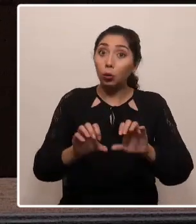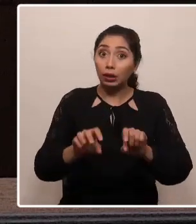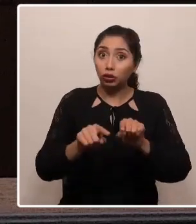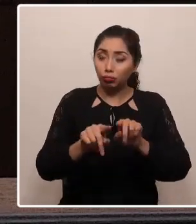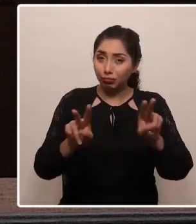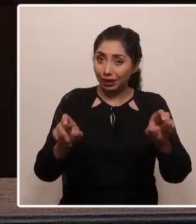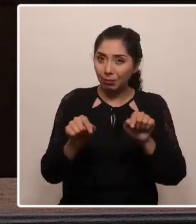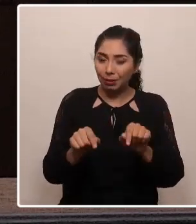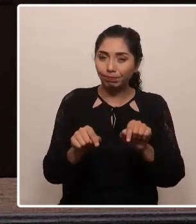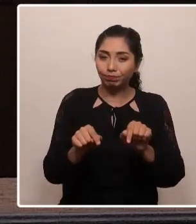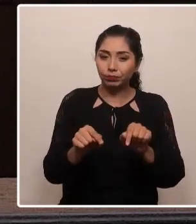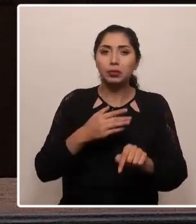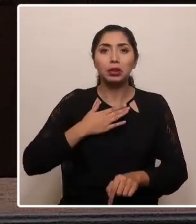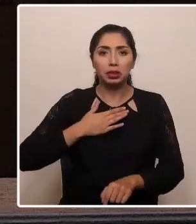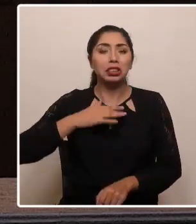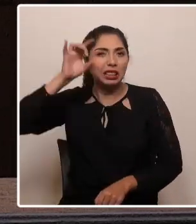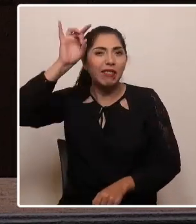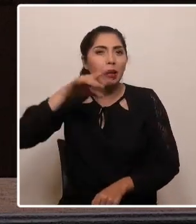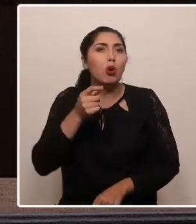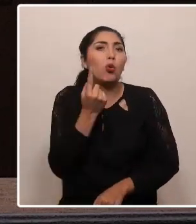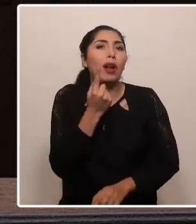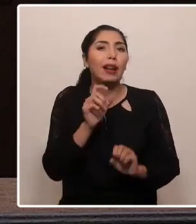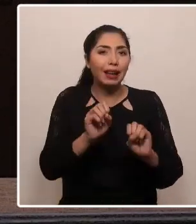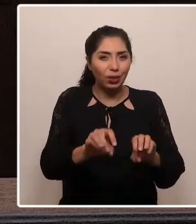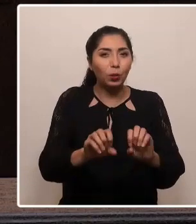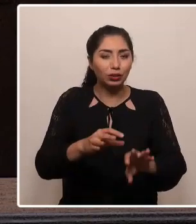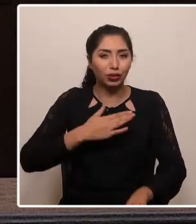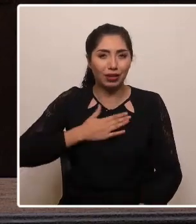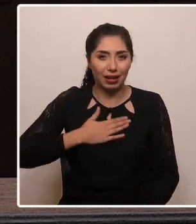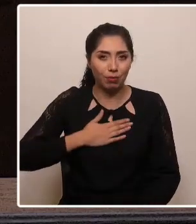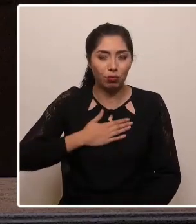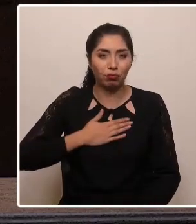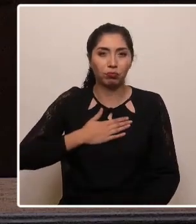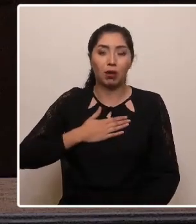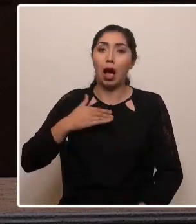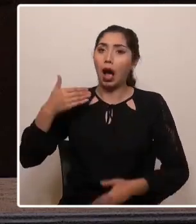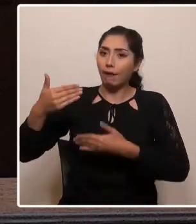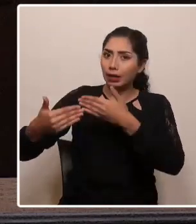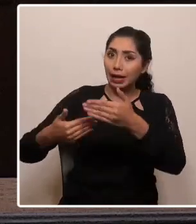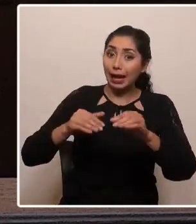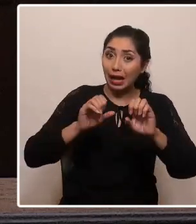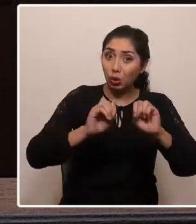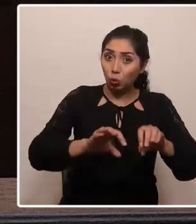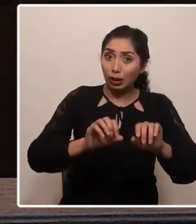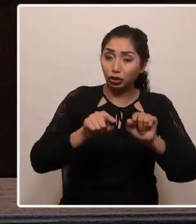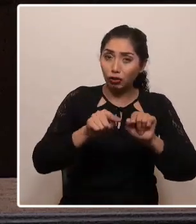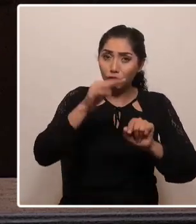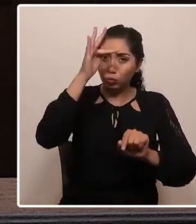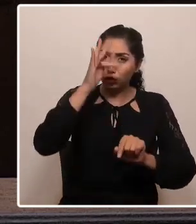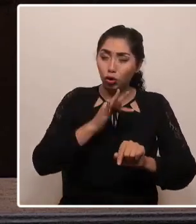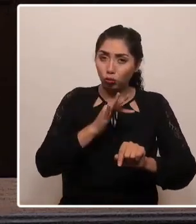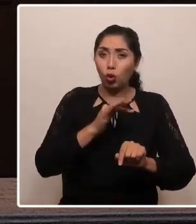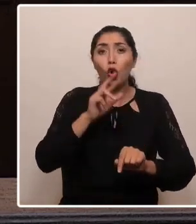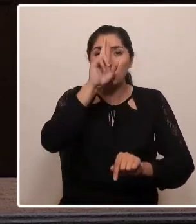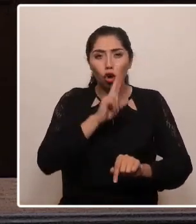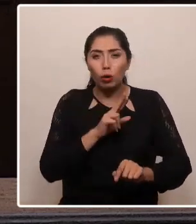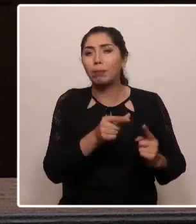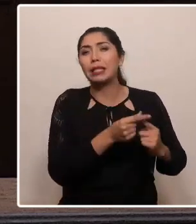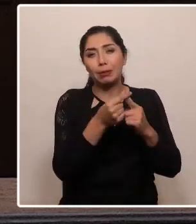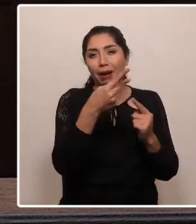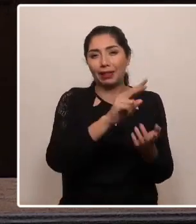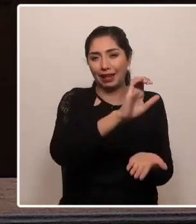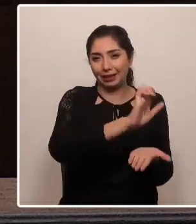de la educación que queremos. Buscamos avanzar en definir la educación como una función primordial del Estado, siendo necesario fortalecer la